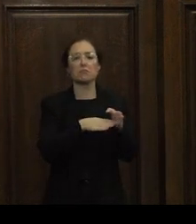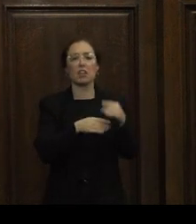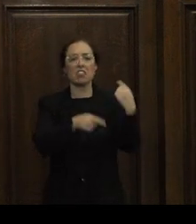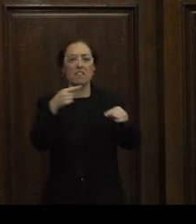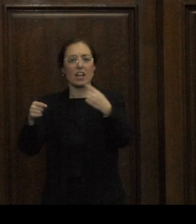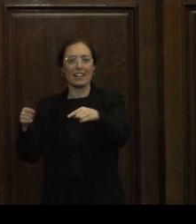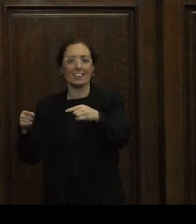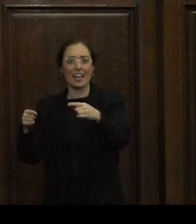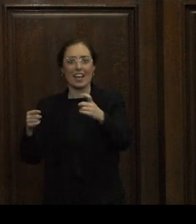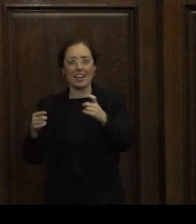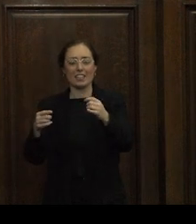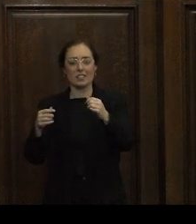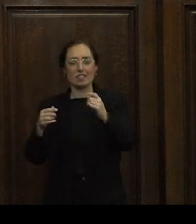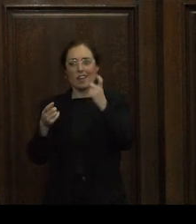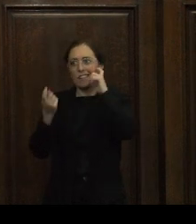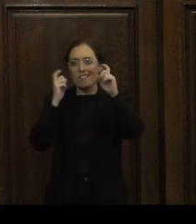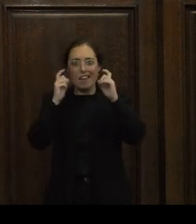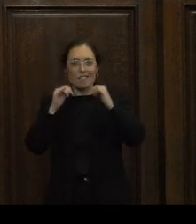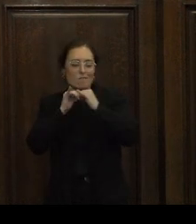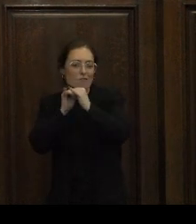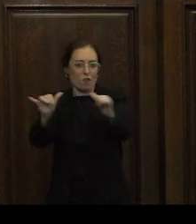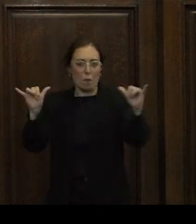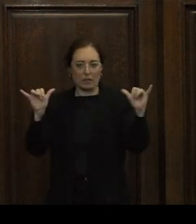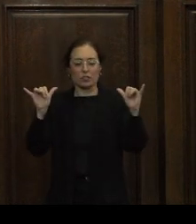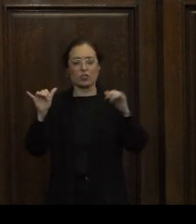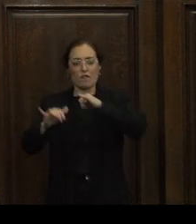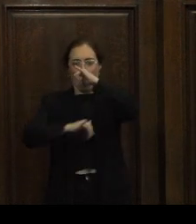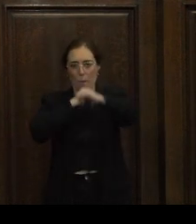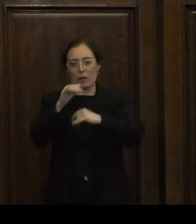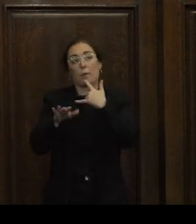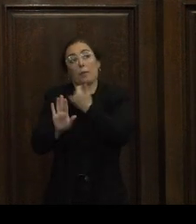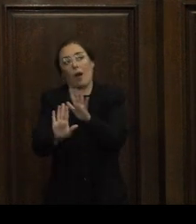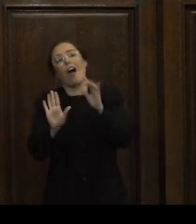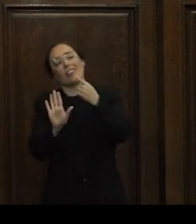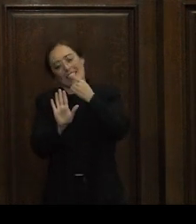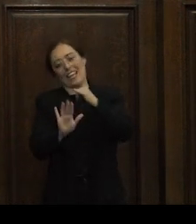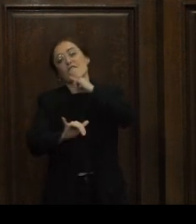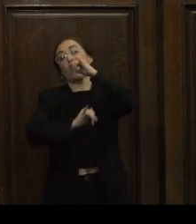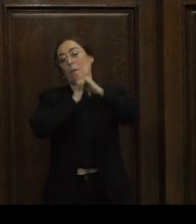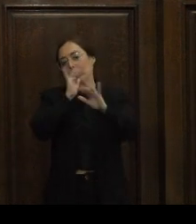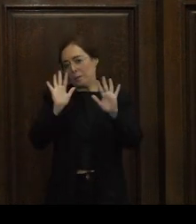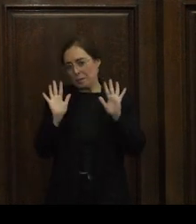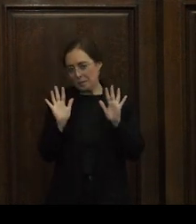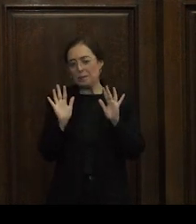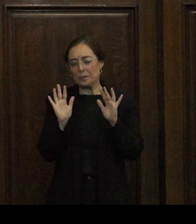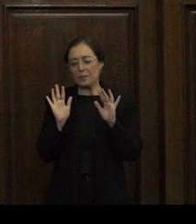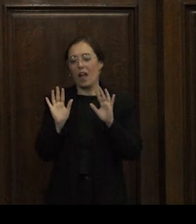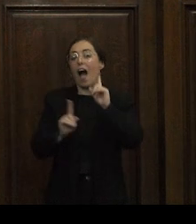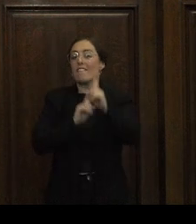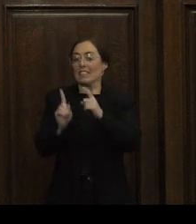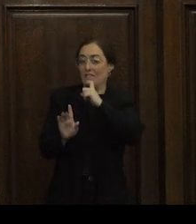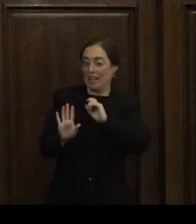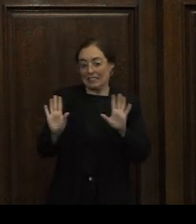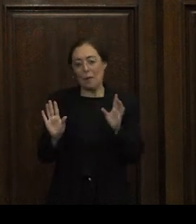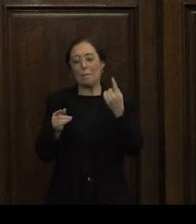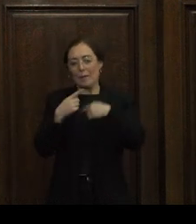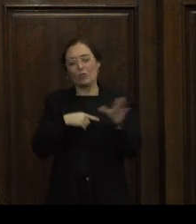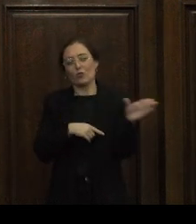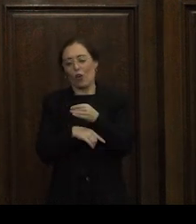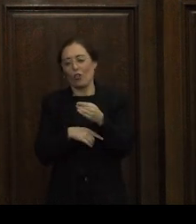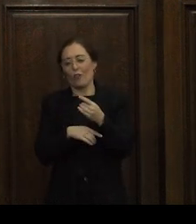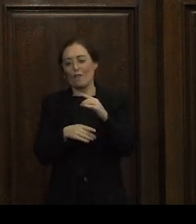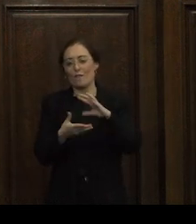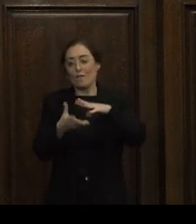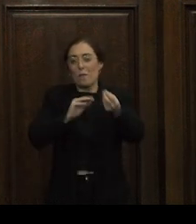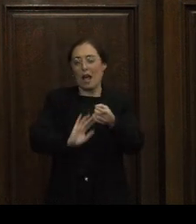proliferación que hay hoy en día de fuentes de noticias, por llamar noticias, ¿no? Porque noticias verdaderas o falsas, a todas se las llaman